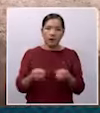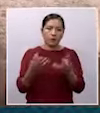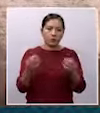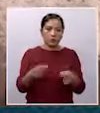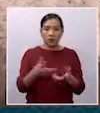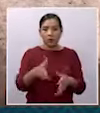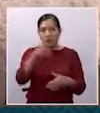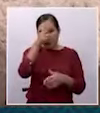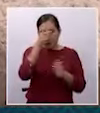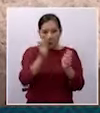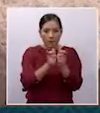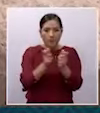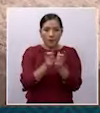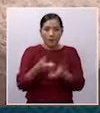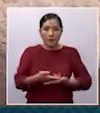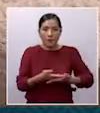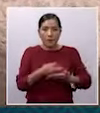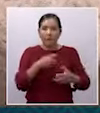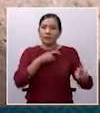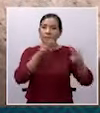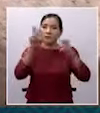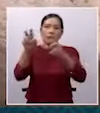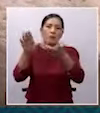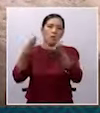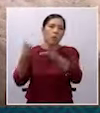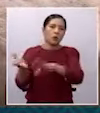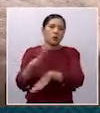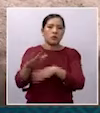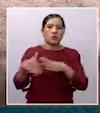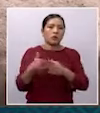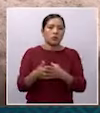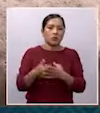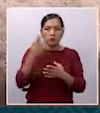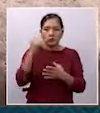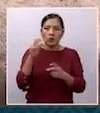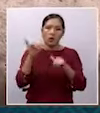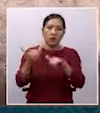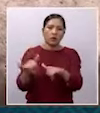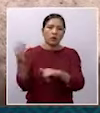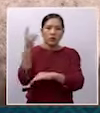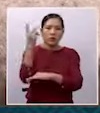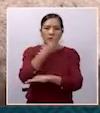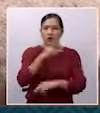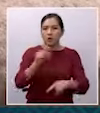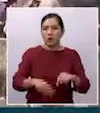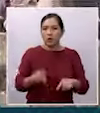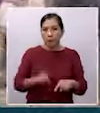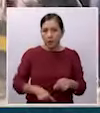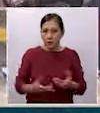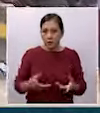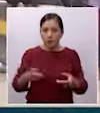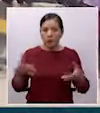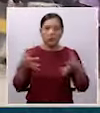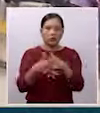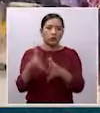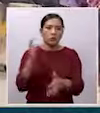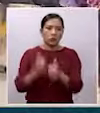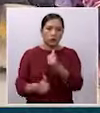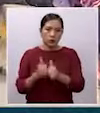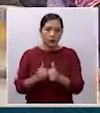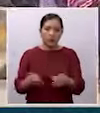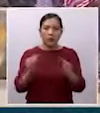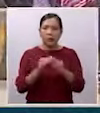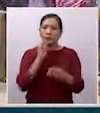muertes de pollitos bebés en las caseteras por falta de, ¿no? de paso en los bloqueos. Falta